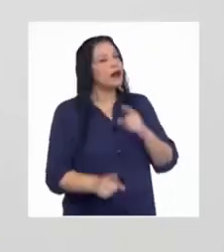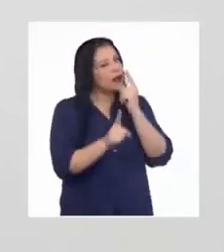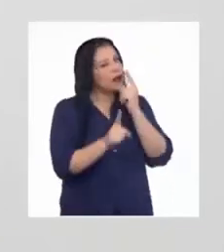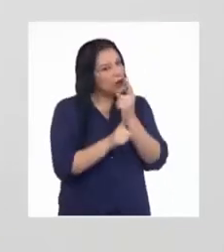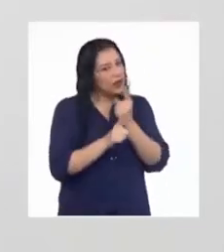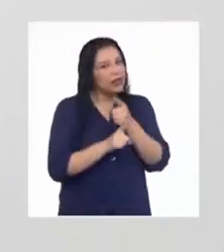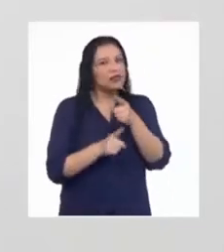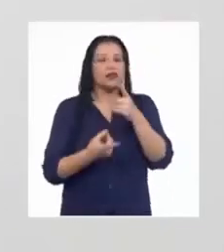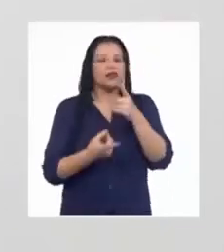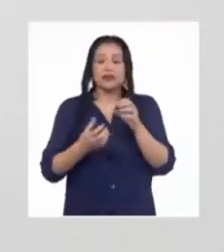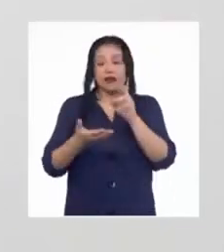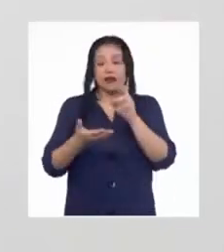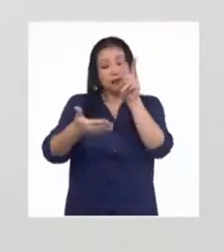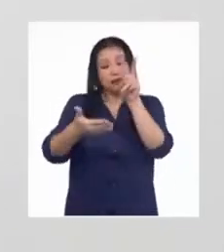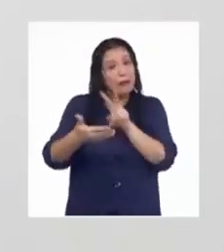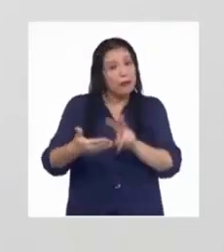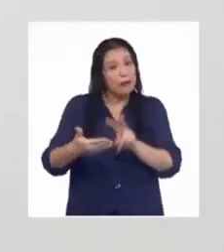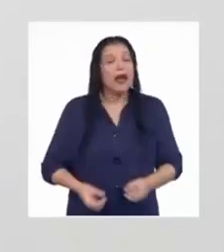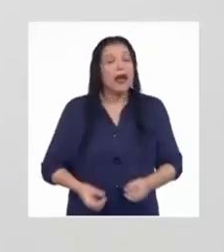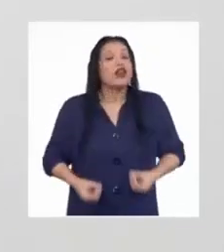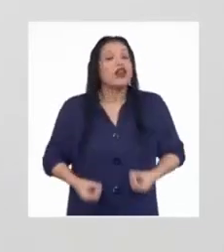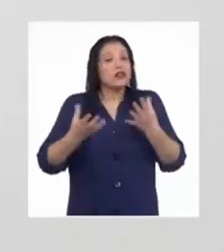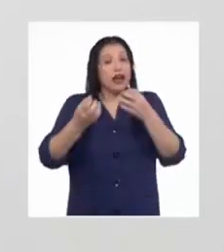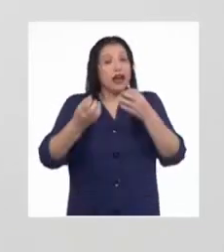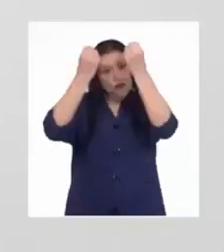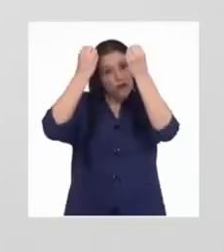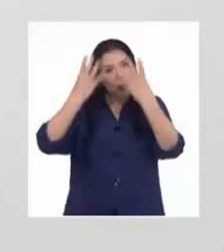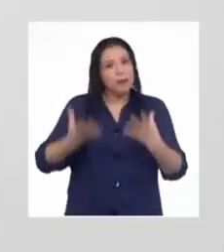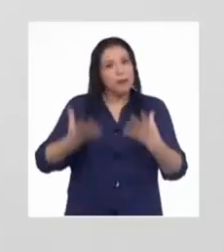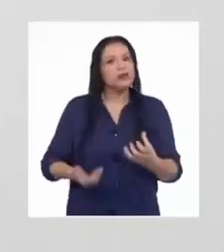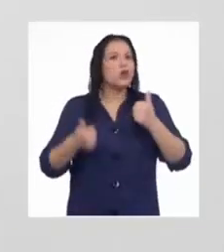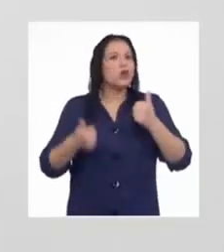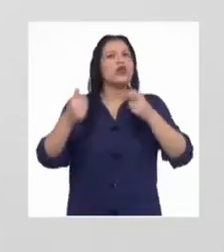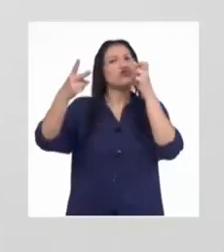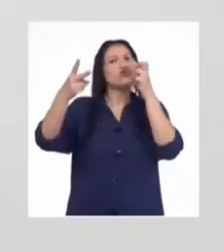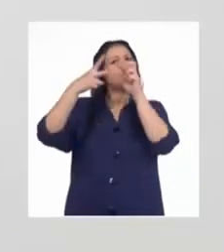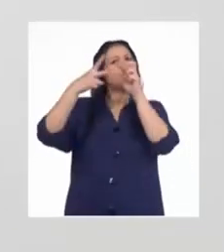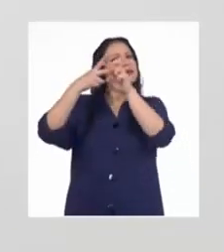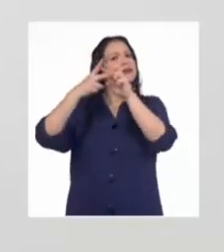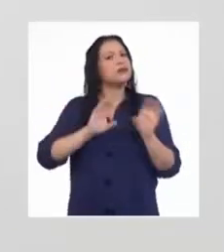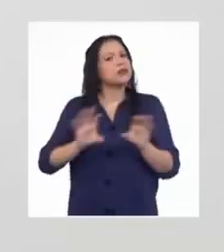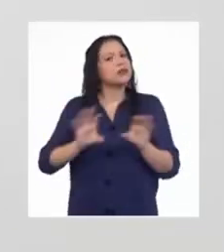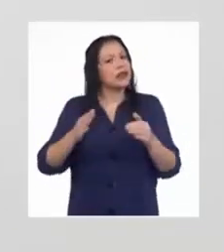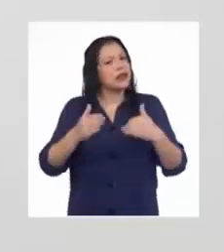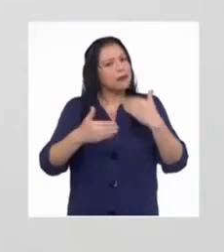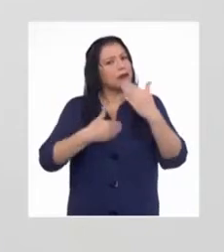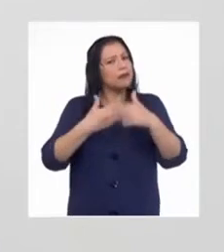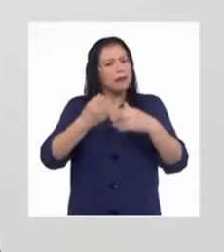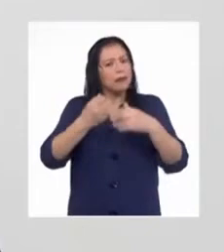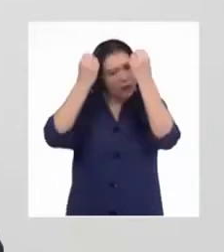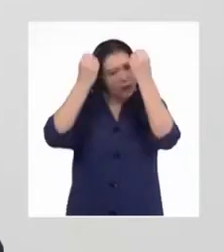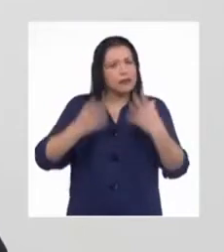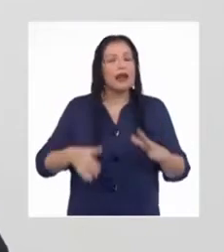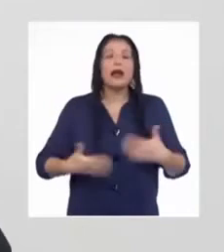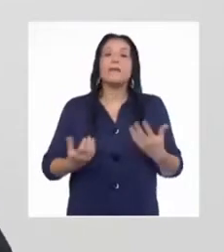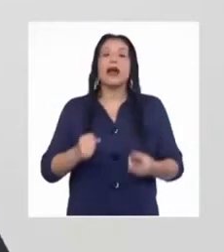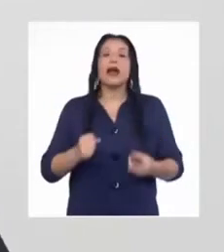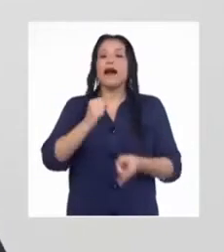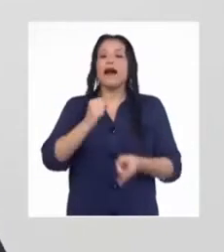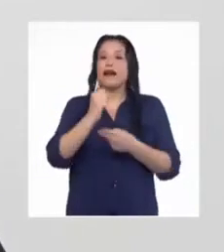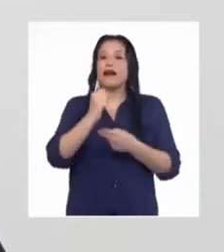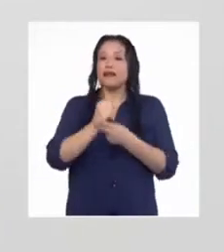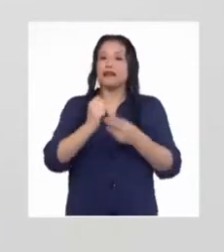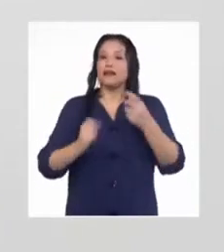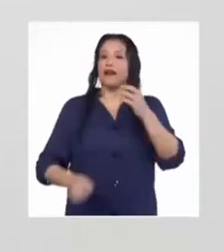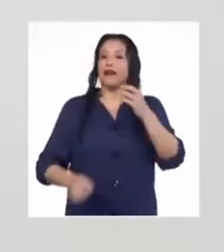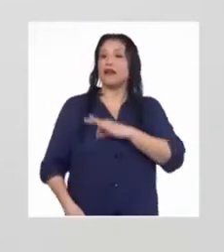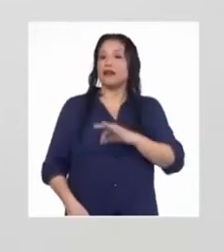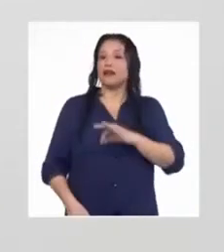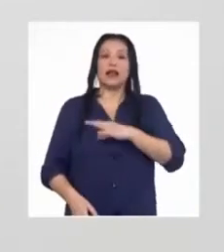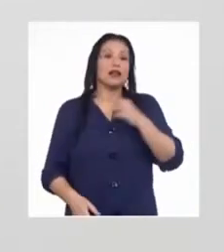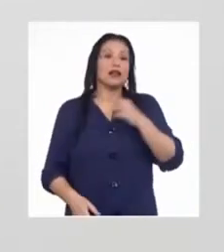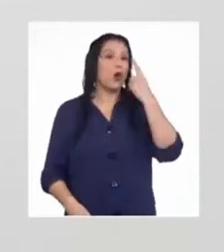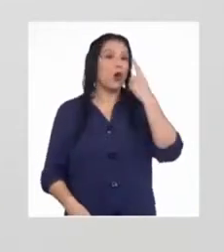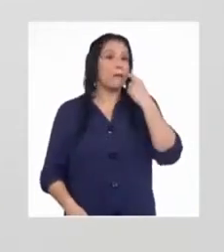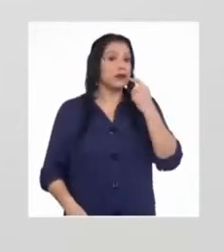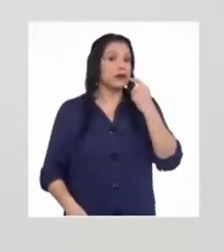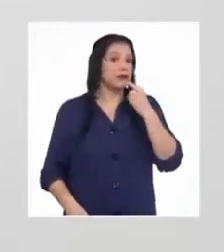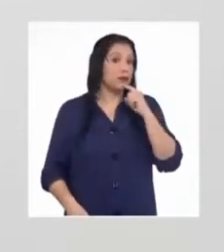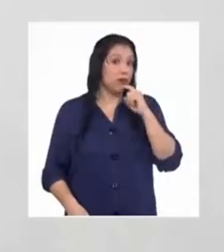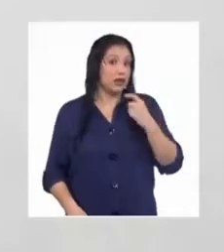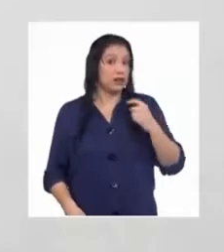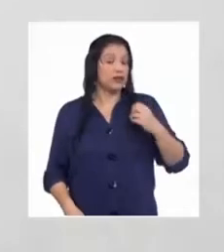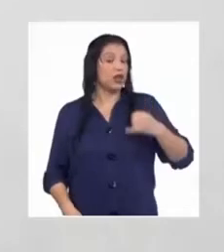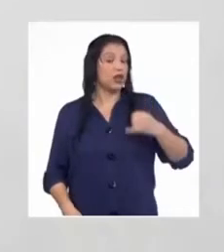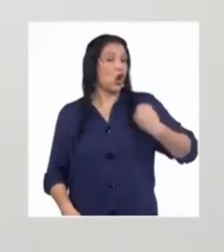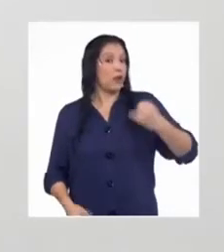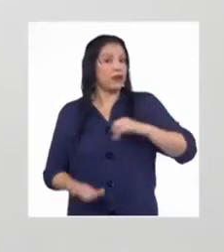nos brinda información sobre los principios que se deben seguir para garantizar el bienestar de hombres y mujeres